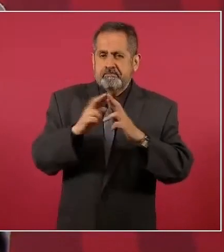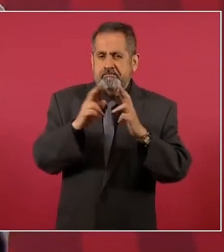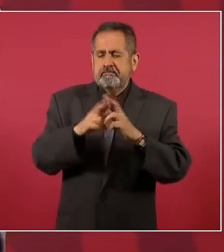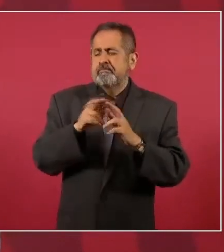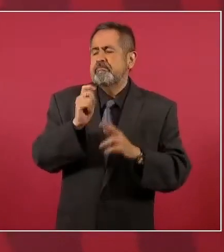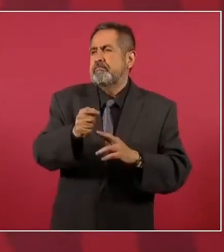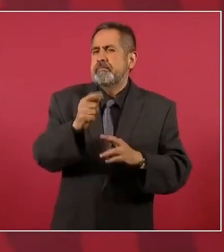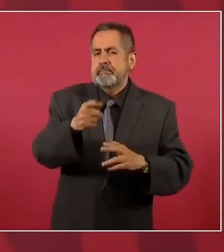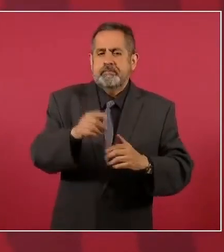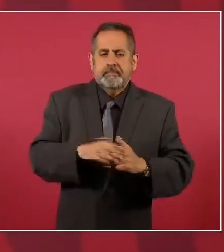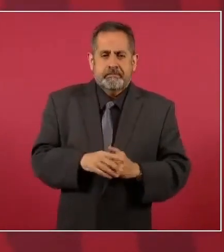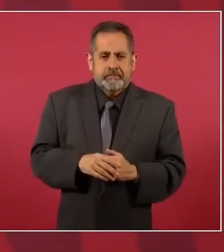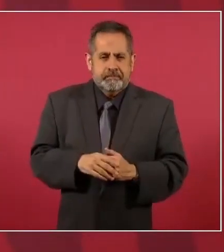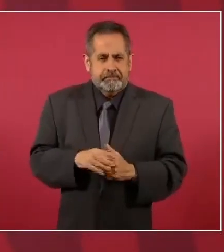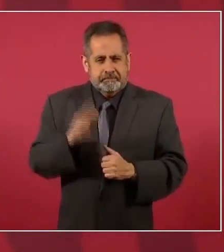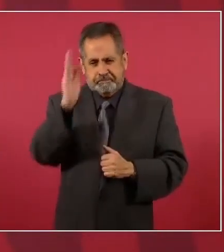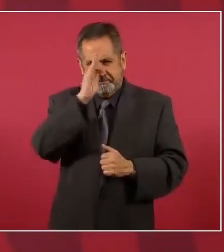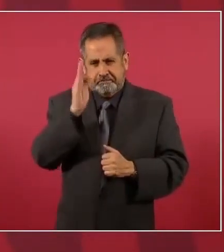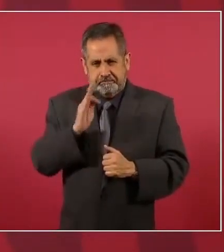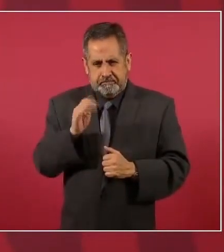en la misa